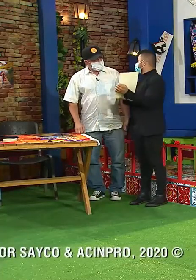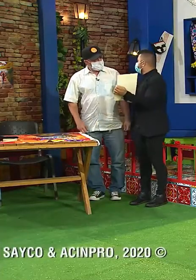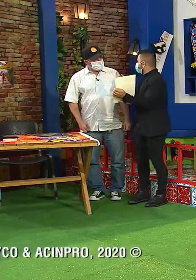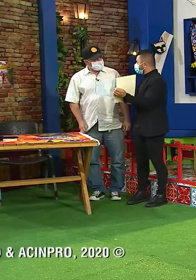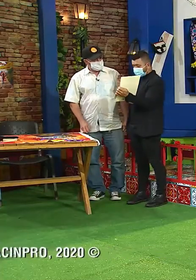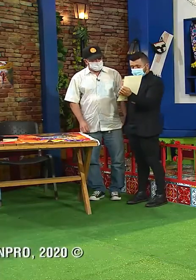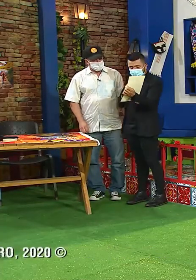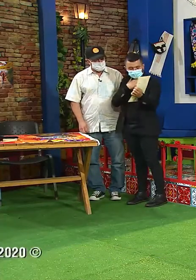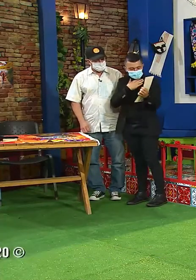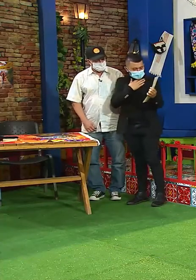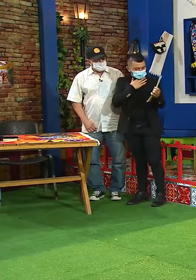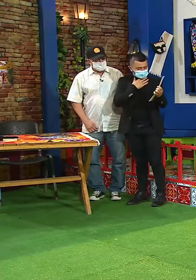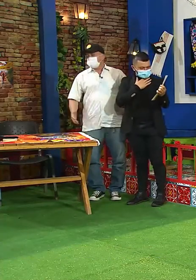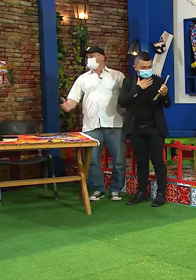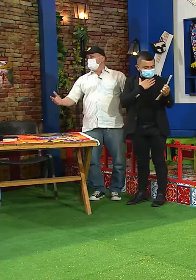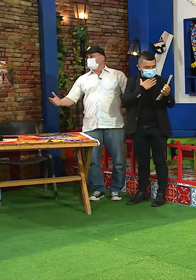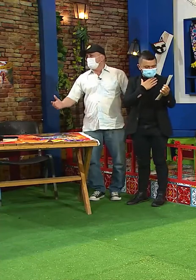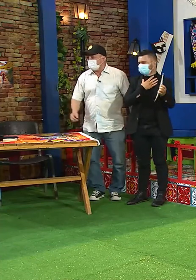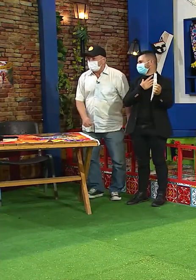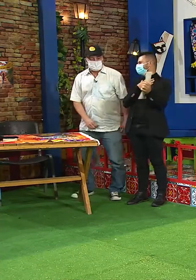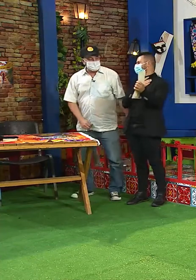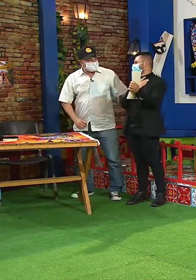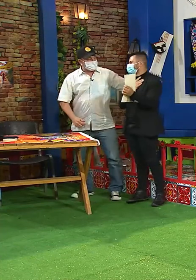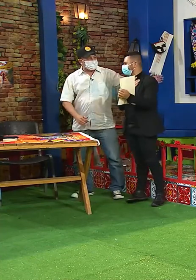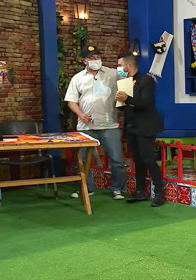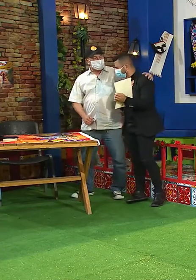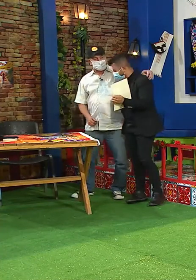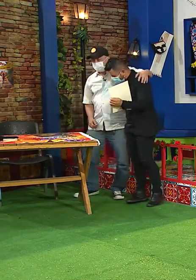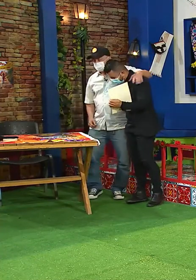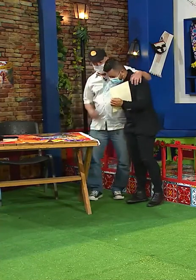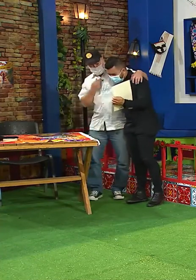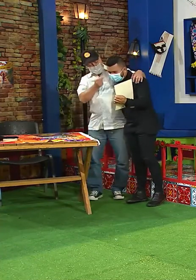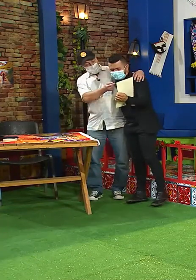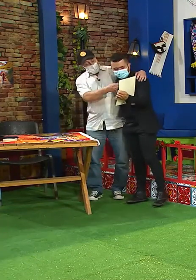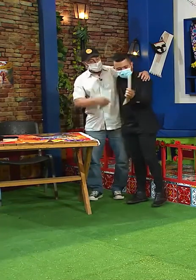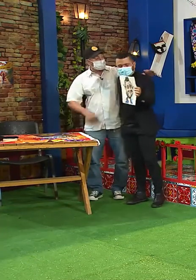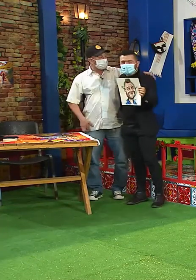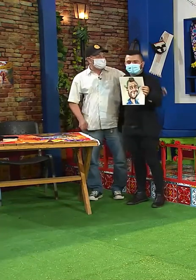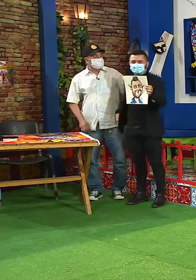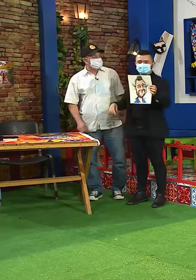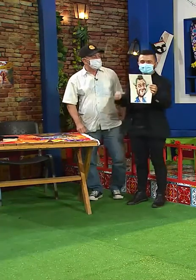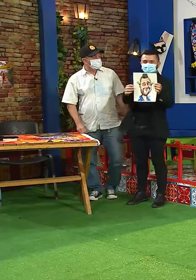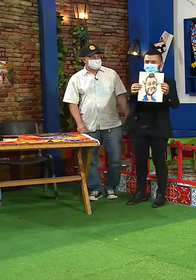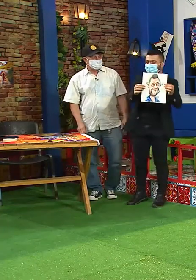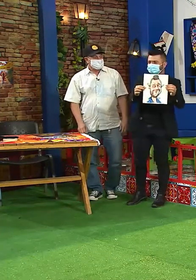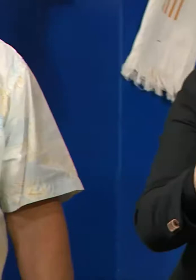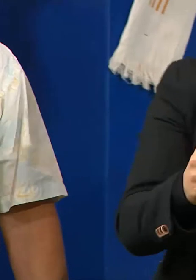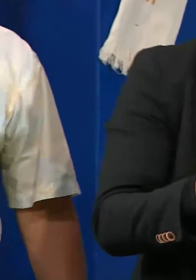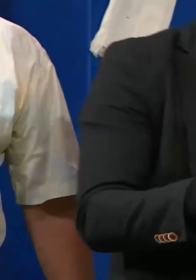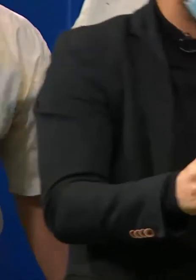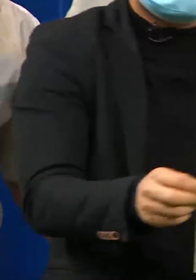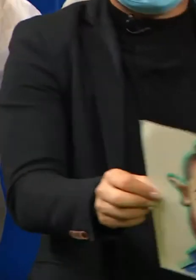Como dijo la mesa de billar, tengo un taco en la garganta. ¡Oye, bonito! ¡Acá no es! ¡Se acabó el